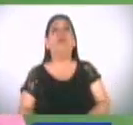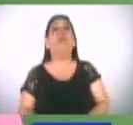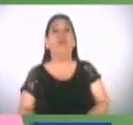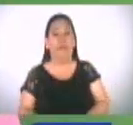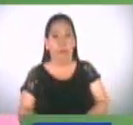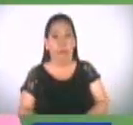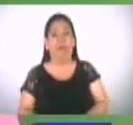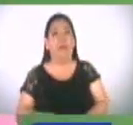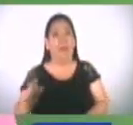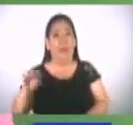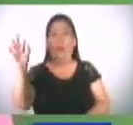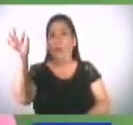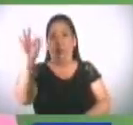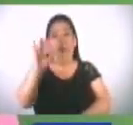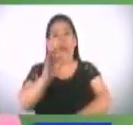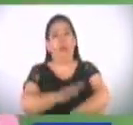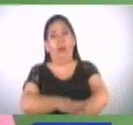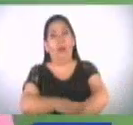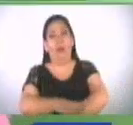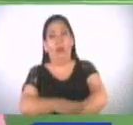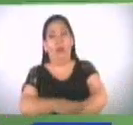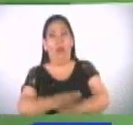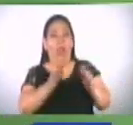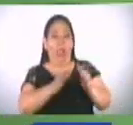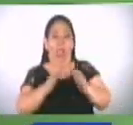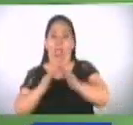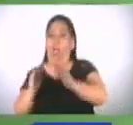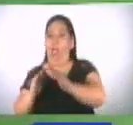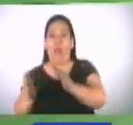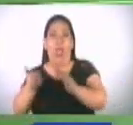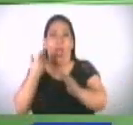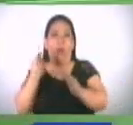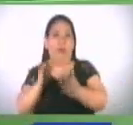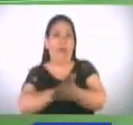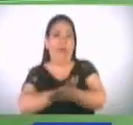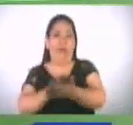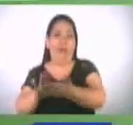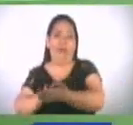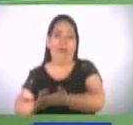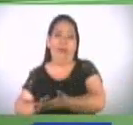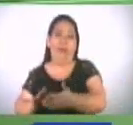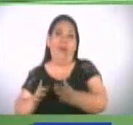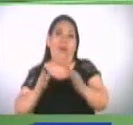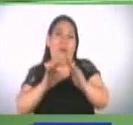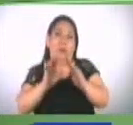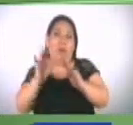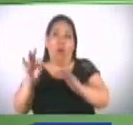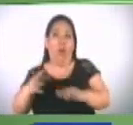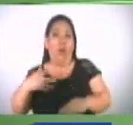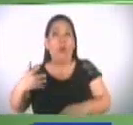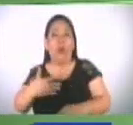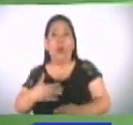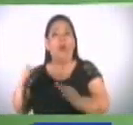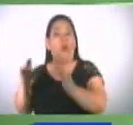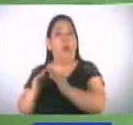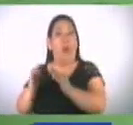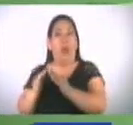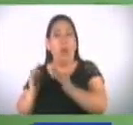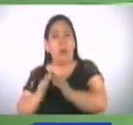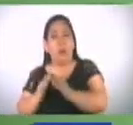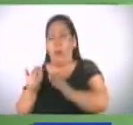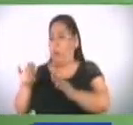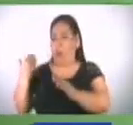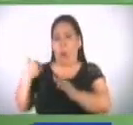hay. Hay bastante. Como las demás casas no la riegan, entonces se pasan. No, porque nosotros mandamos, hace poco